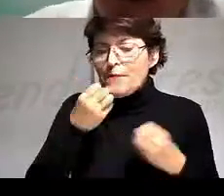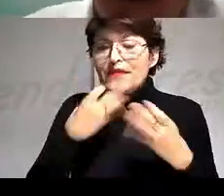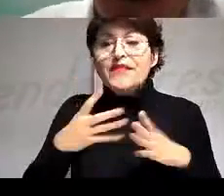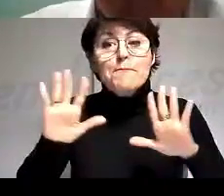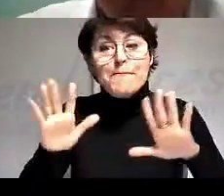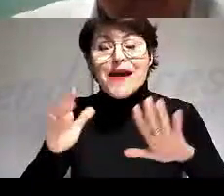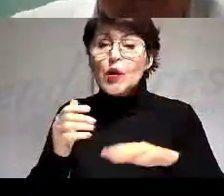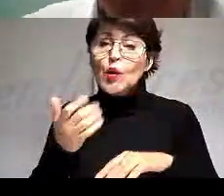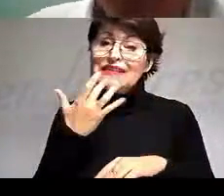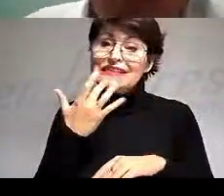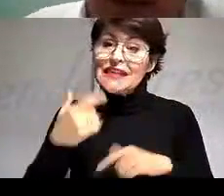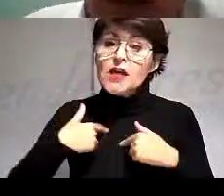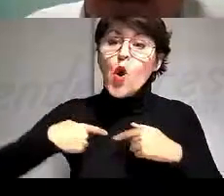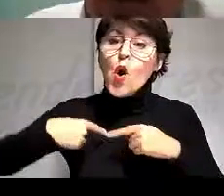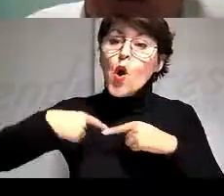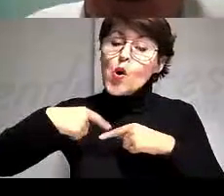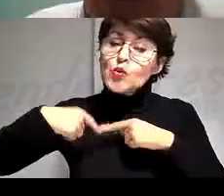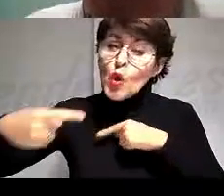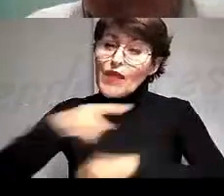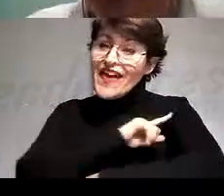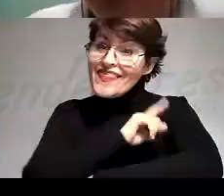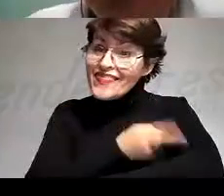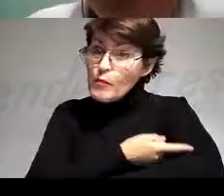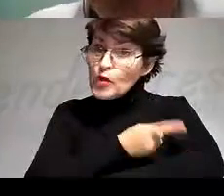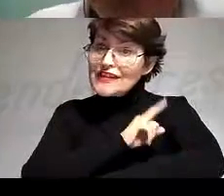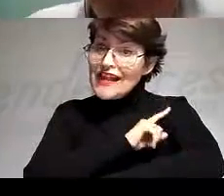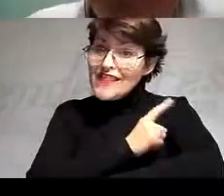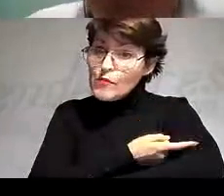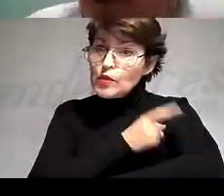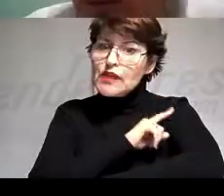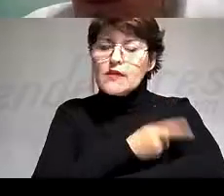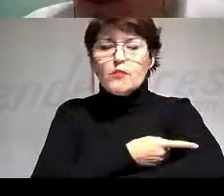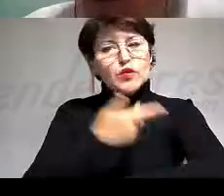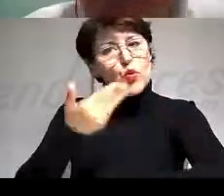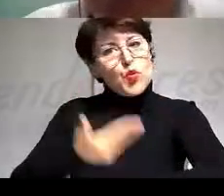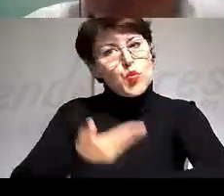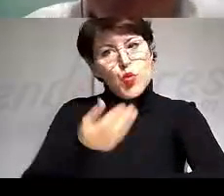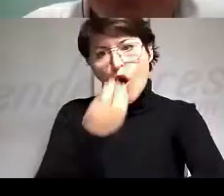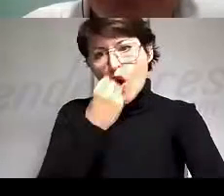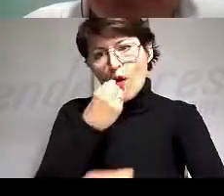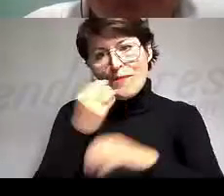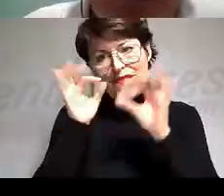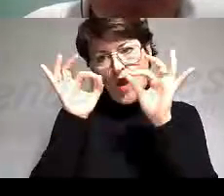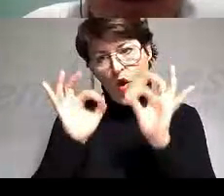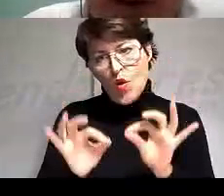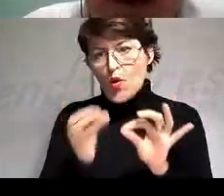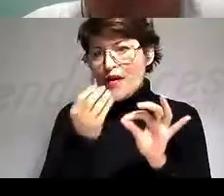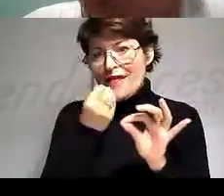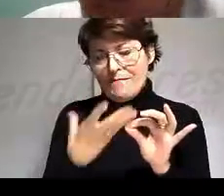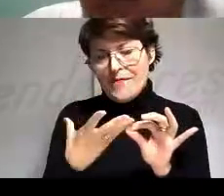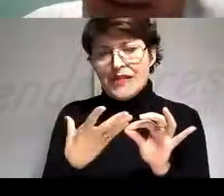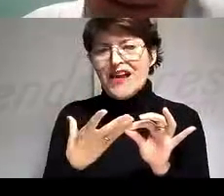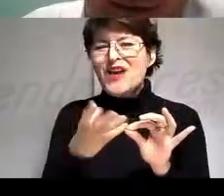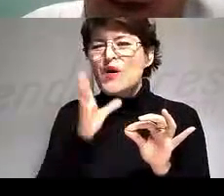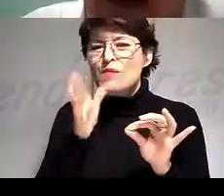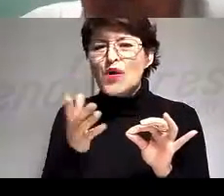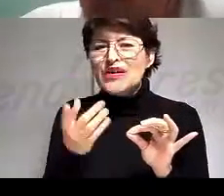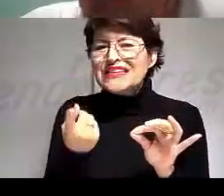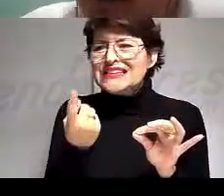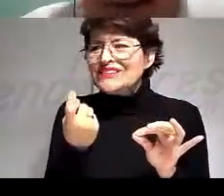ejercicio de manera mantenida, pues conviene tener una dieta equilibrada, que no carezca de determinados principios activos. La